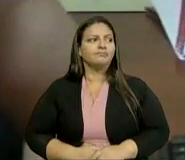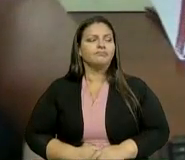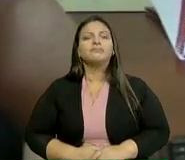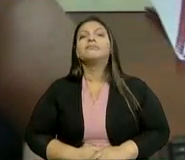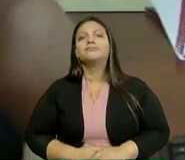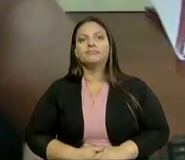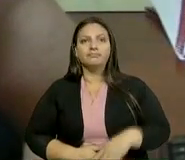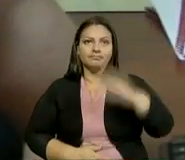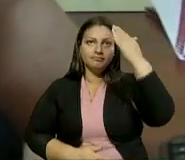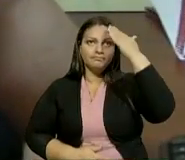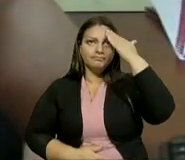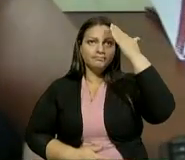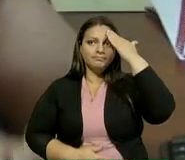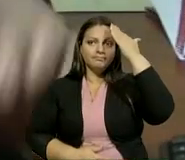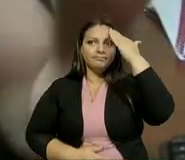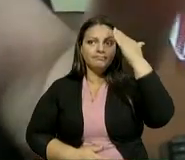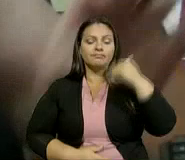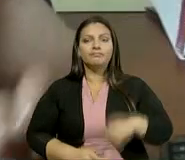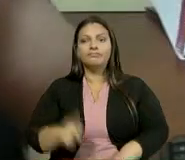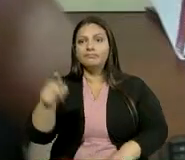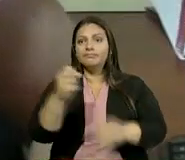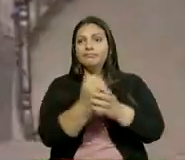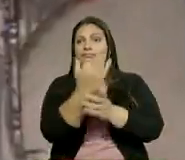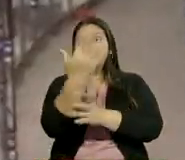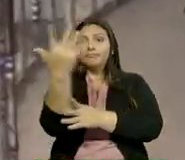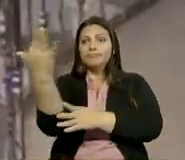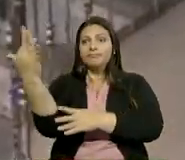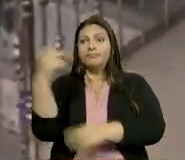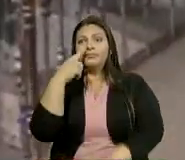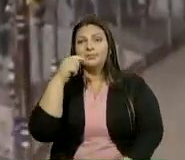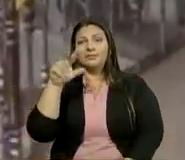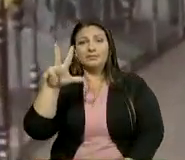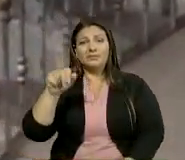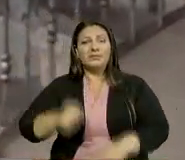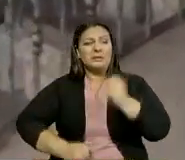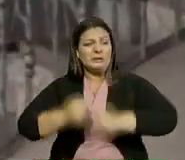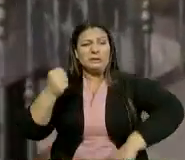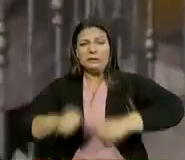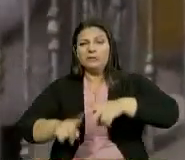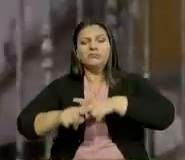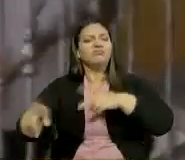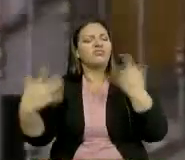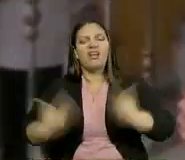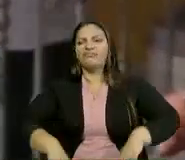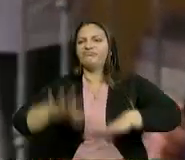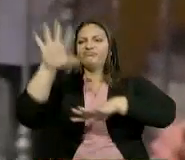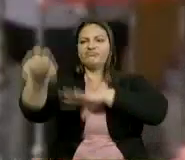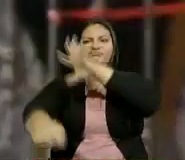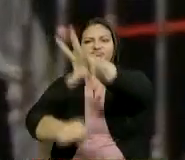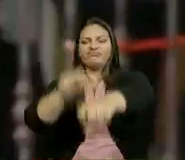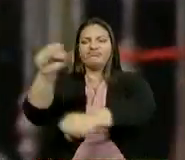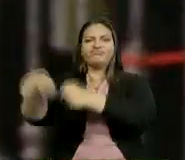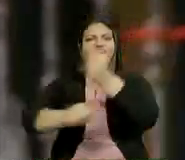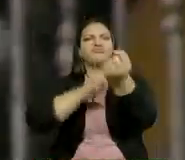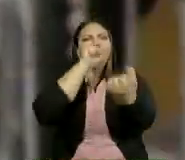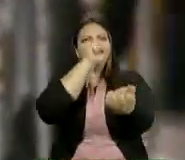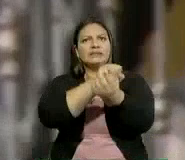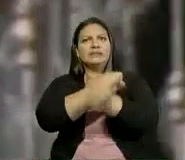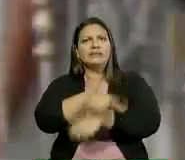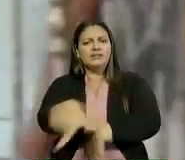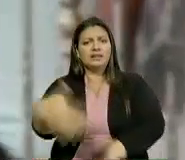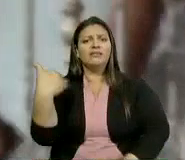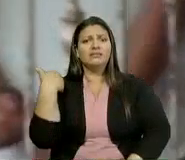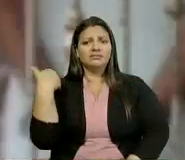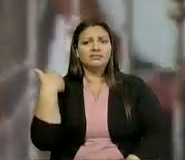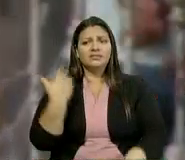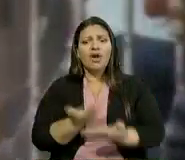inmediato a la policía acudió y los capturó por el lugar. A los apresados Jimson G, Jorge M y Roosevelt A, se les encontró prendas y artículos